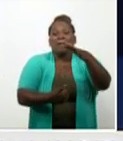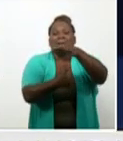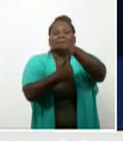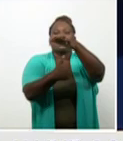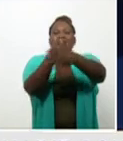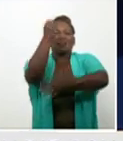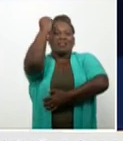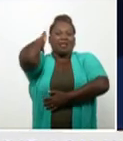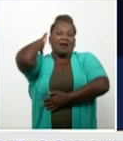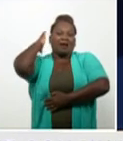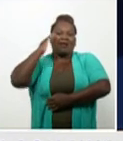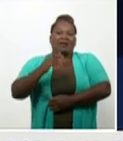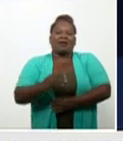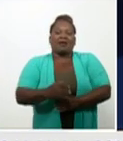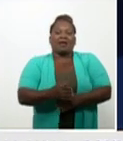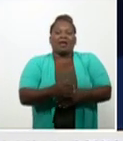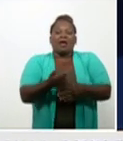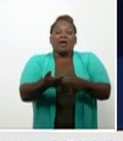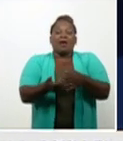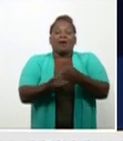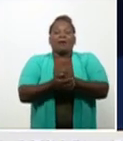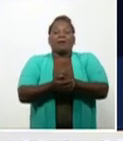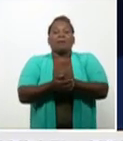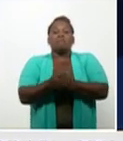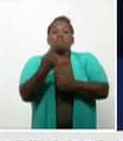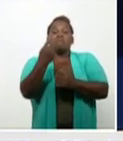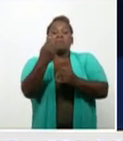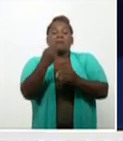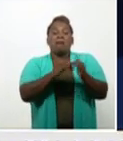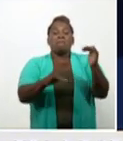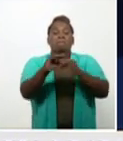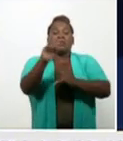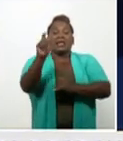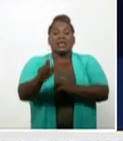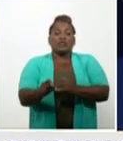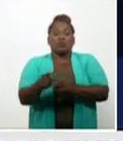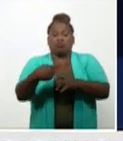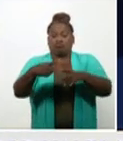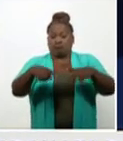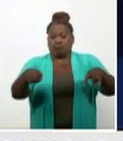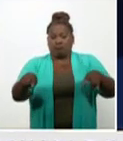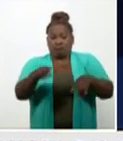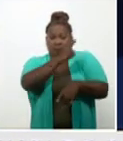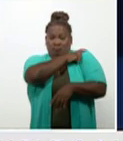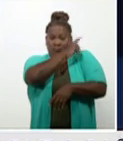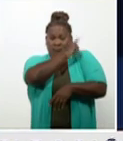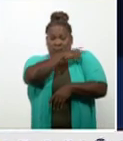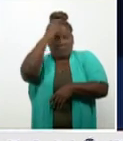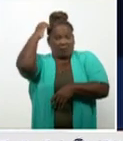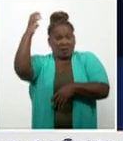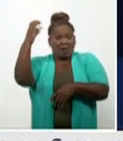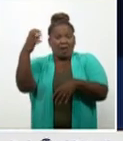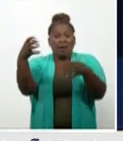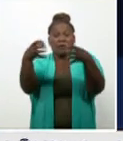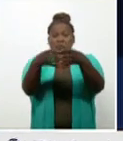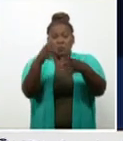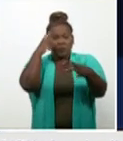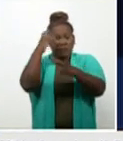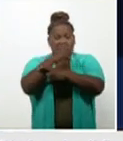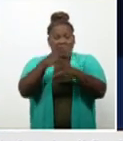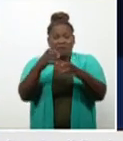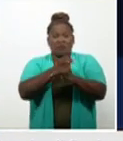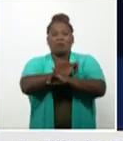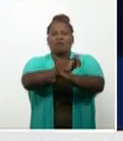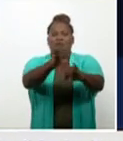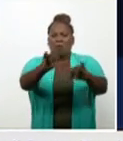con nuestro presidente, primer ministro, viceprimeros ministros, con los colectivos de científicos, todo lo